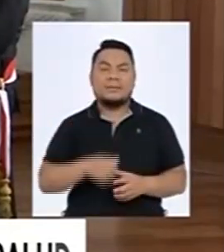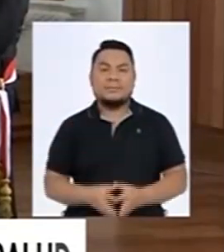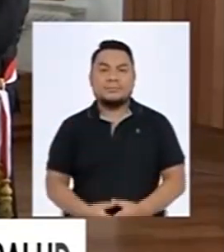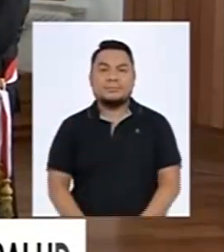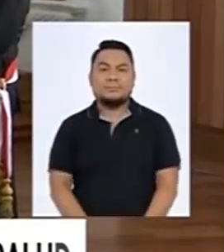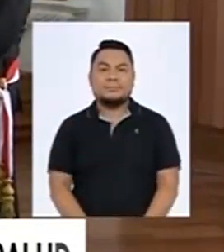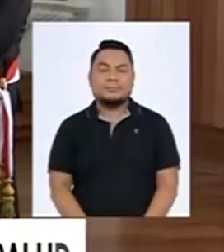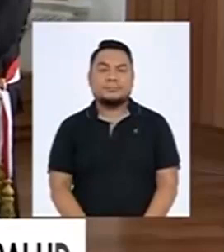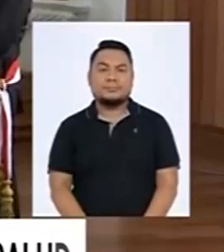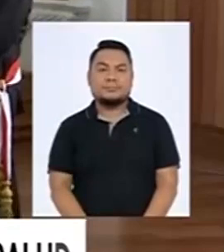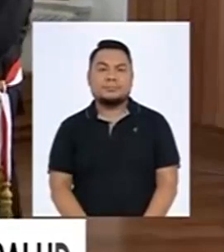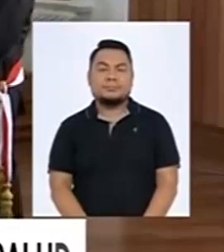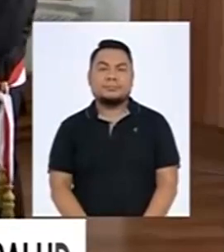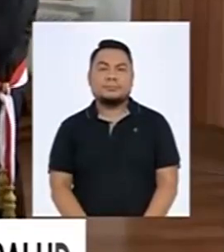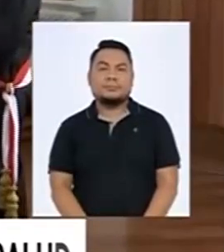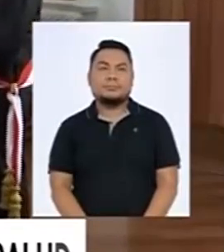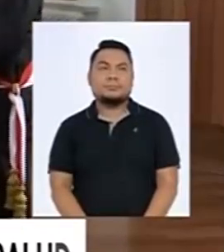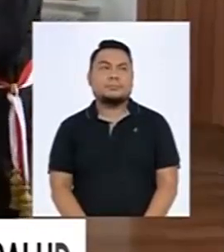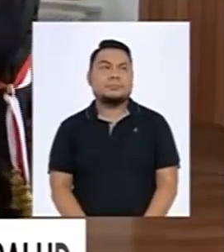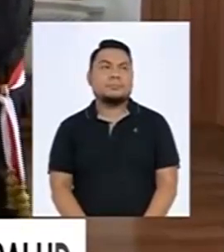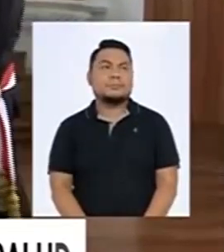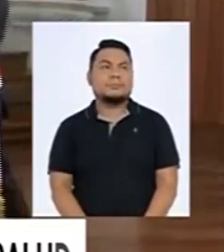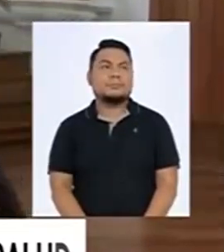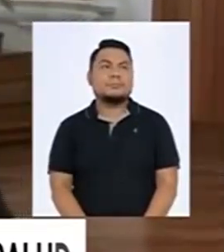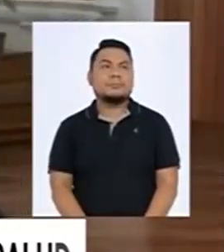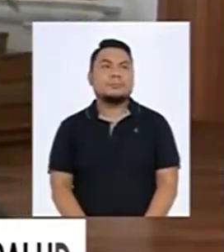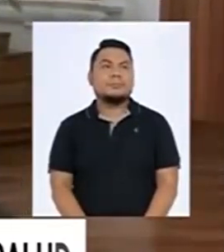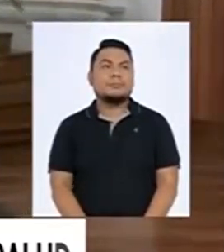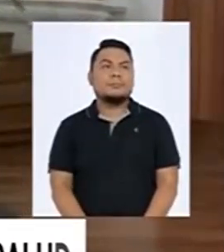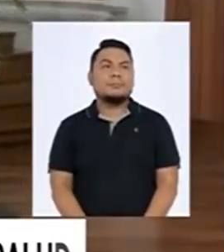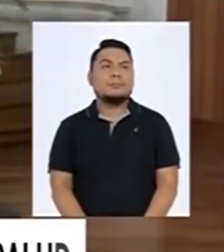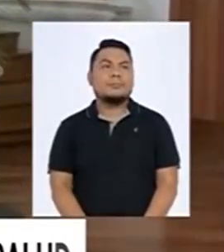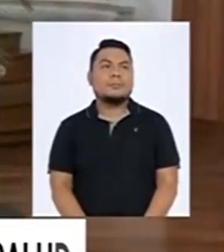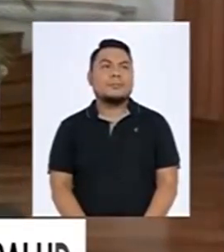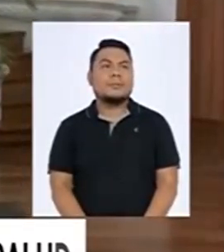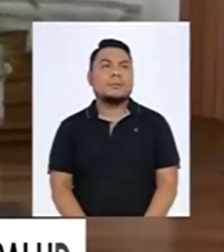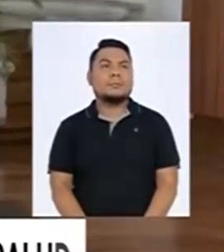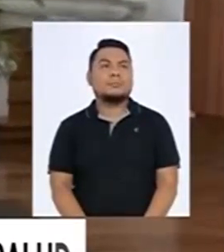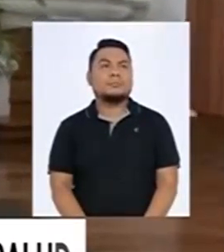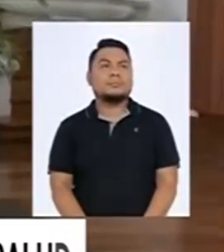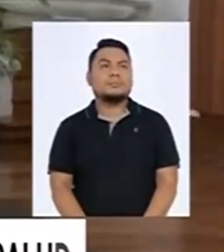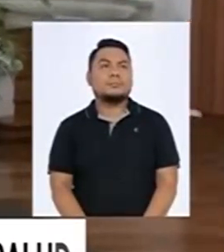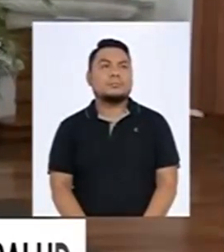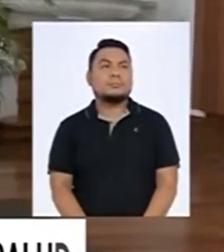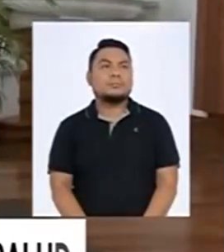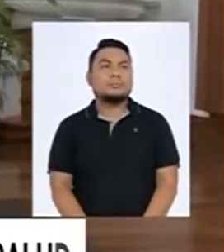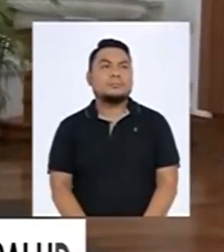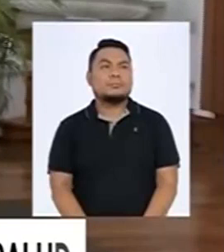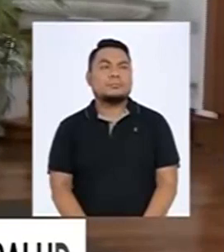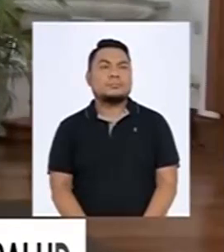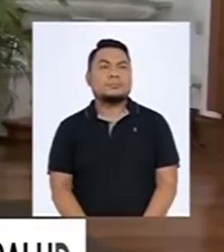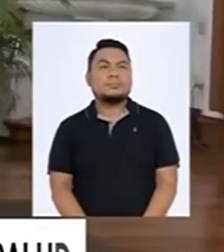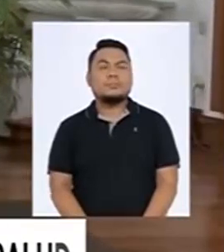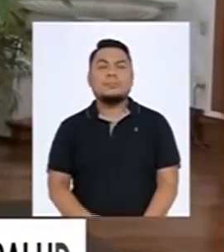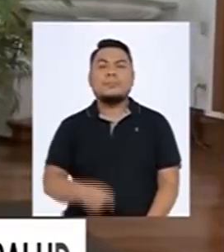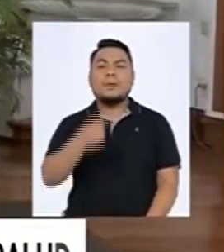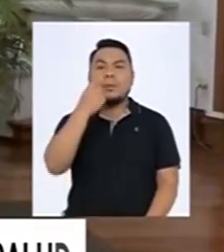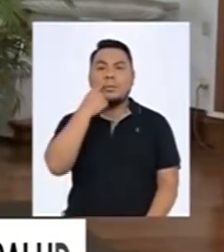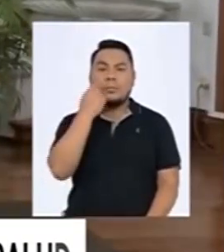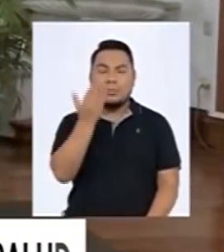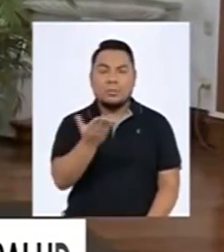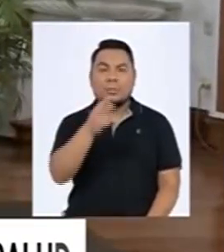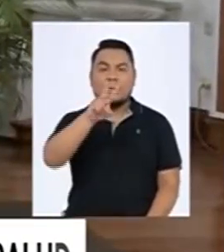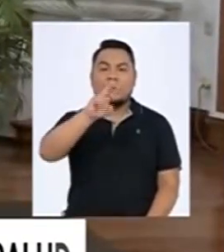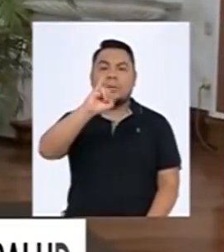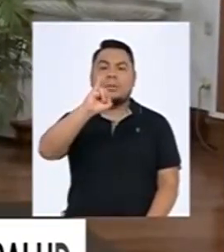hacer 4.000 pruebas diarias. Eso es bueno, porque va a permitir sincerar la cantidad de casos positivos que